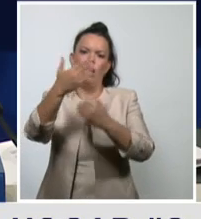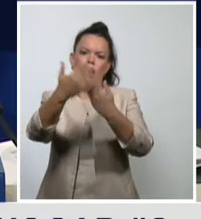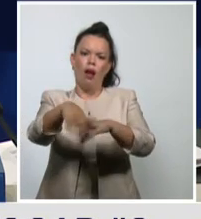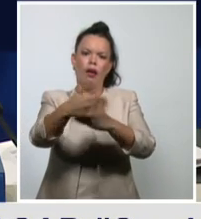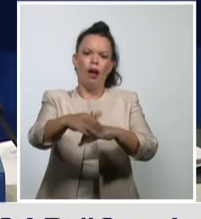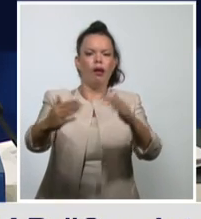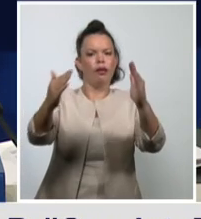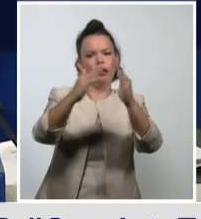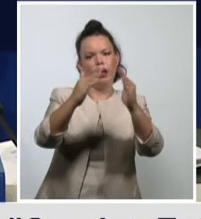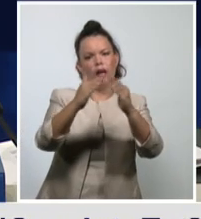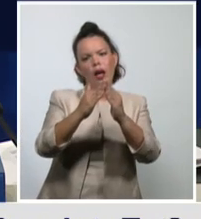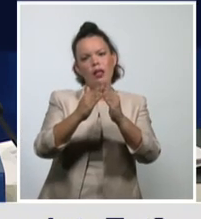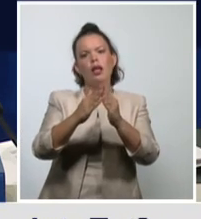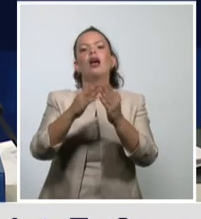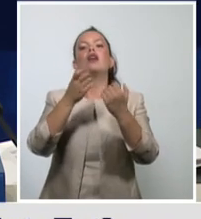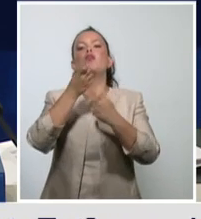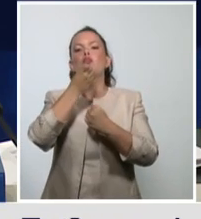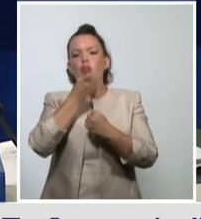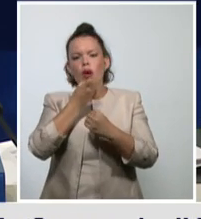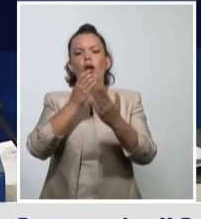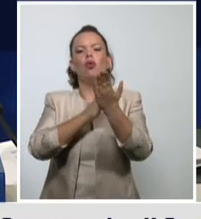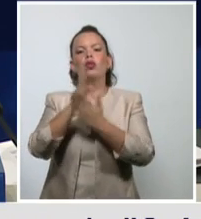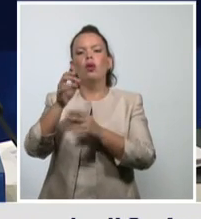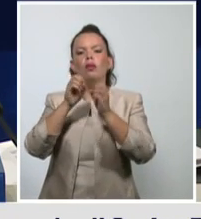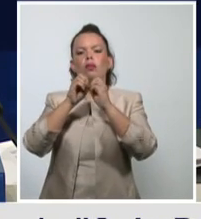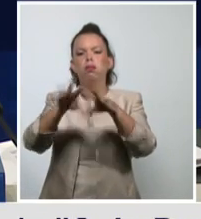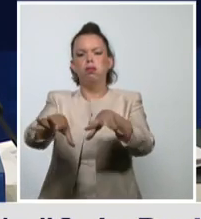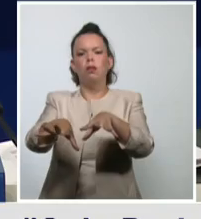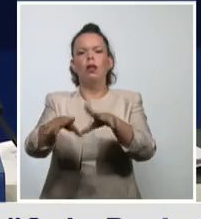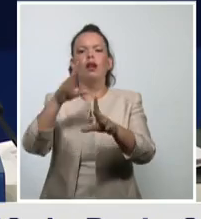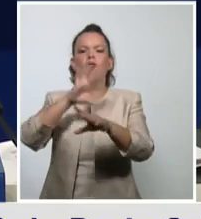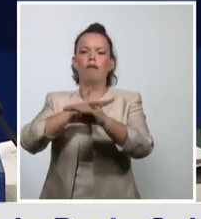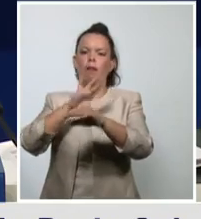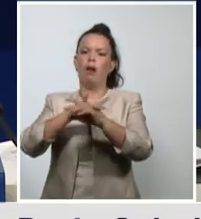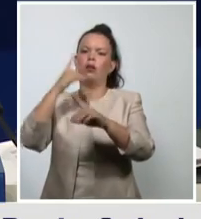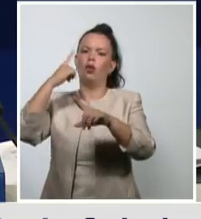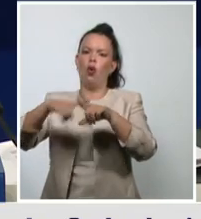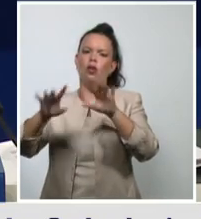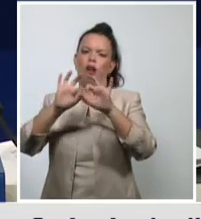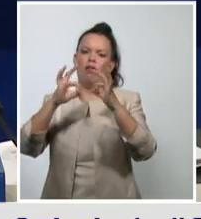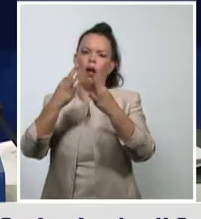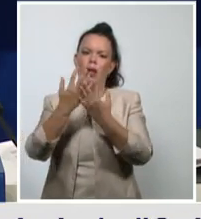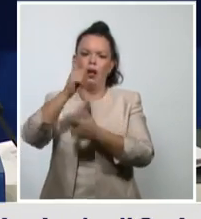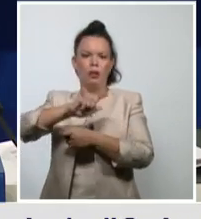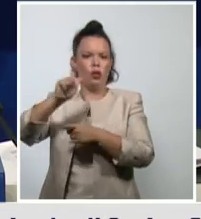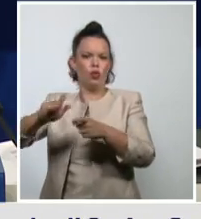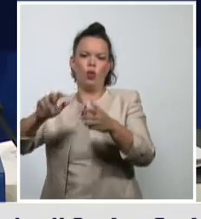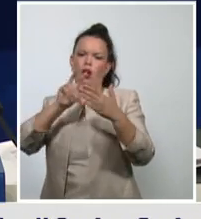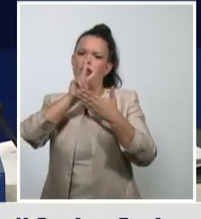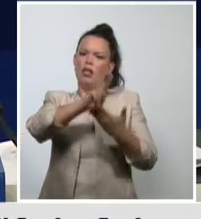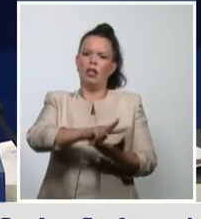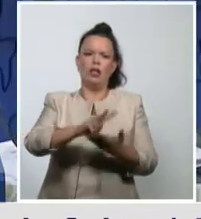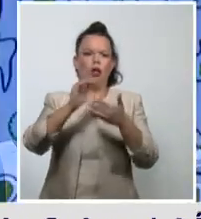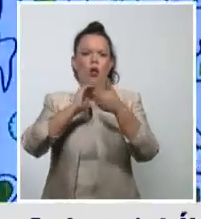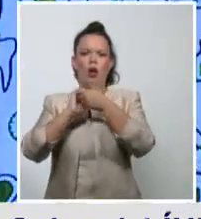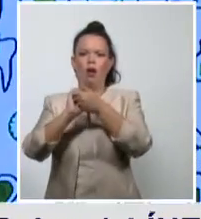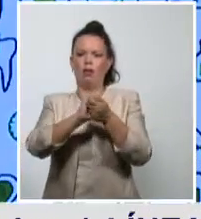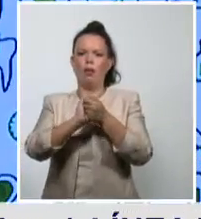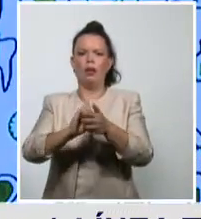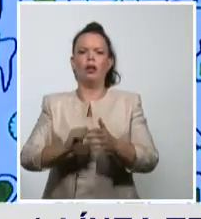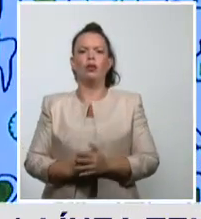con la enfermedad y que pueden contagiar a otras personas, que es un objetivo. Entonces, sí, para terminar. Sí. Ahora sí terminamos la